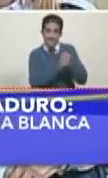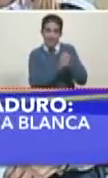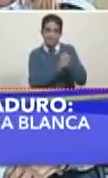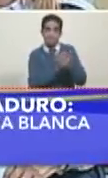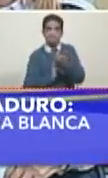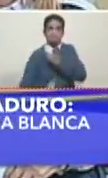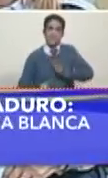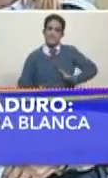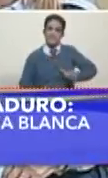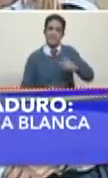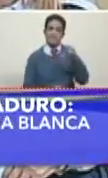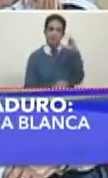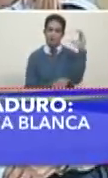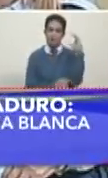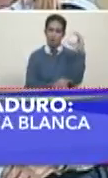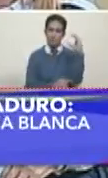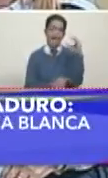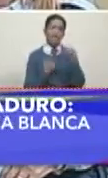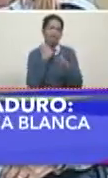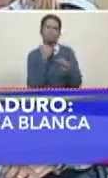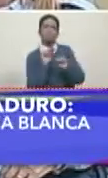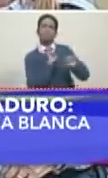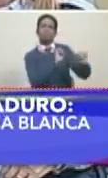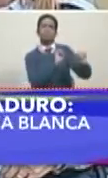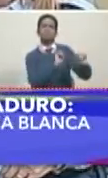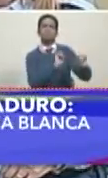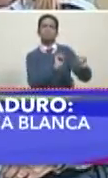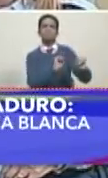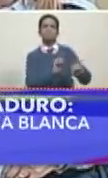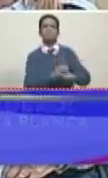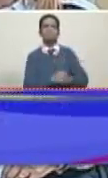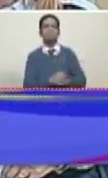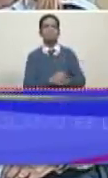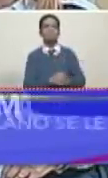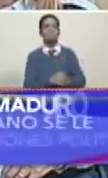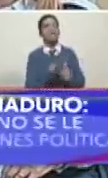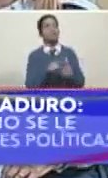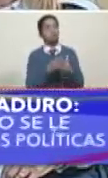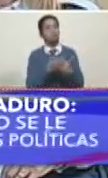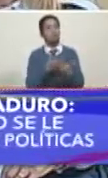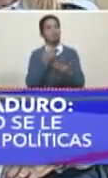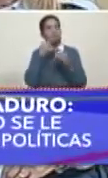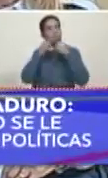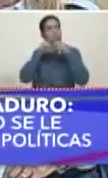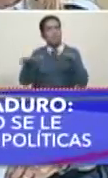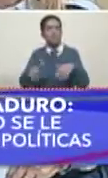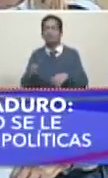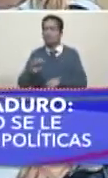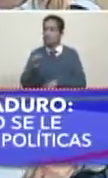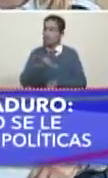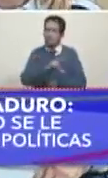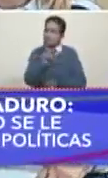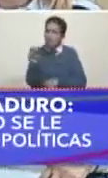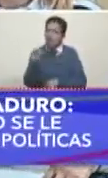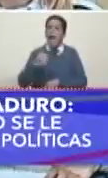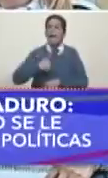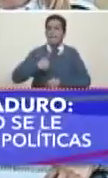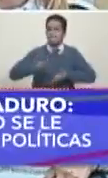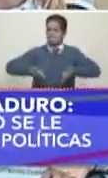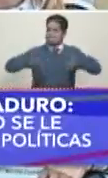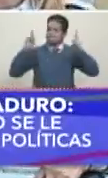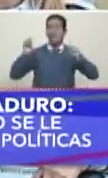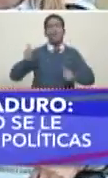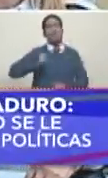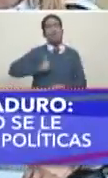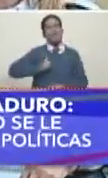Empezaría una guerra tremenda. El artista tal no entra, no, aquí puede entrar quien le dé la gana a cantar.